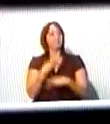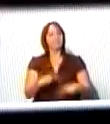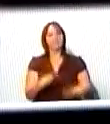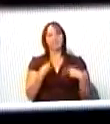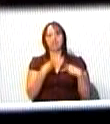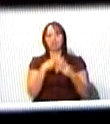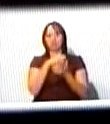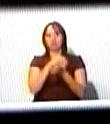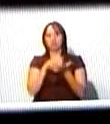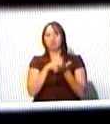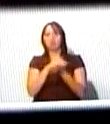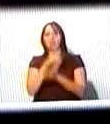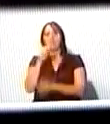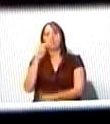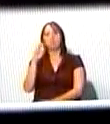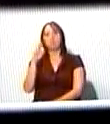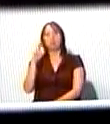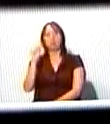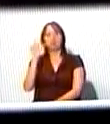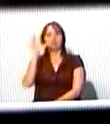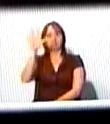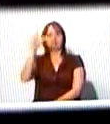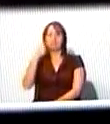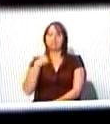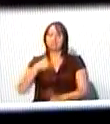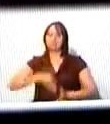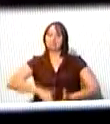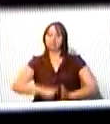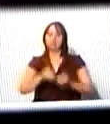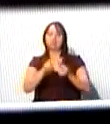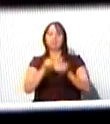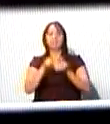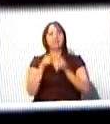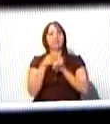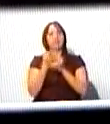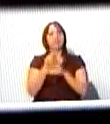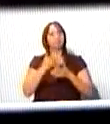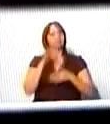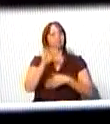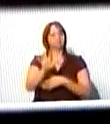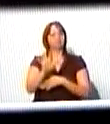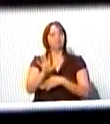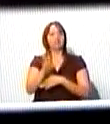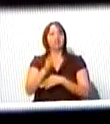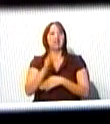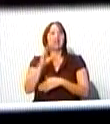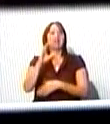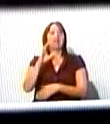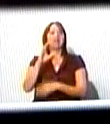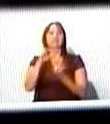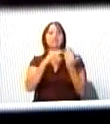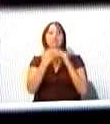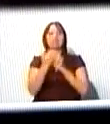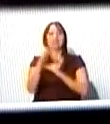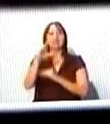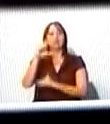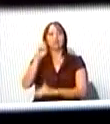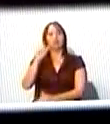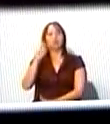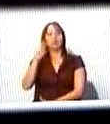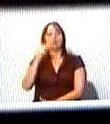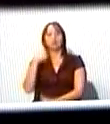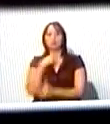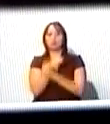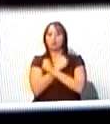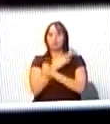un pacaqueño de nacimiento, mis hijos nacieron en Ciudad Colón también, en el cantón de Mora, yo quiero que sigan viviendo ahí, yo amo